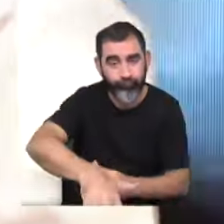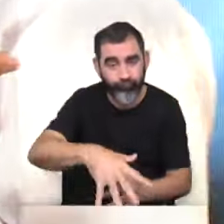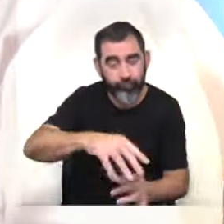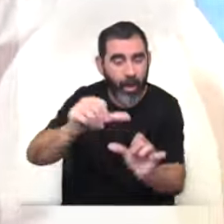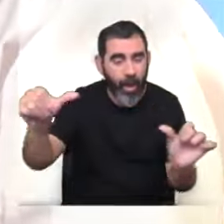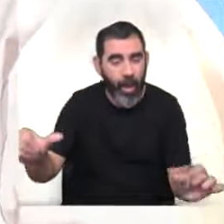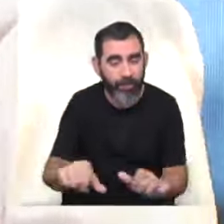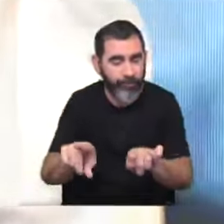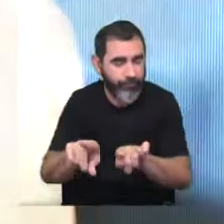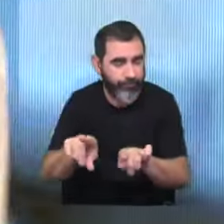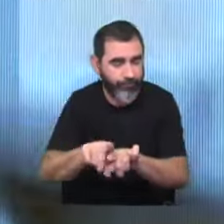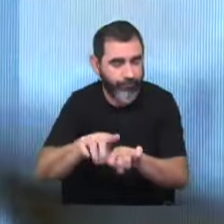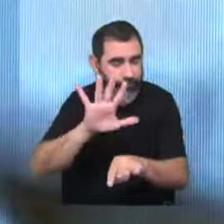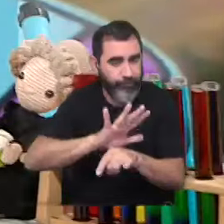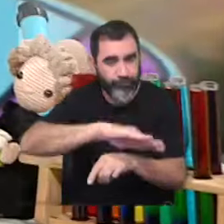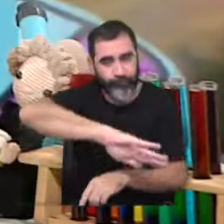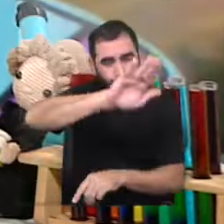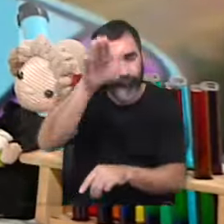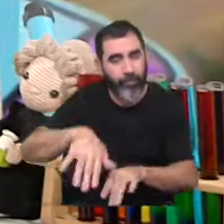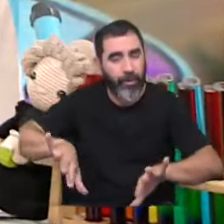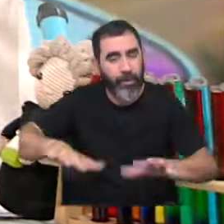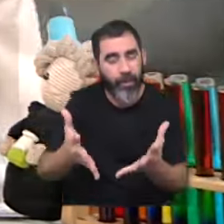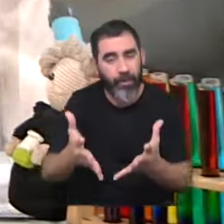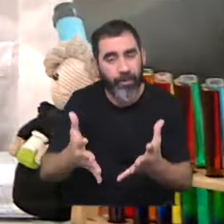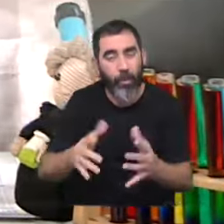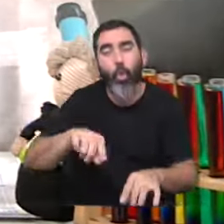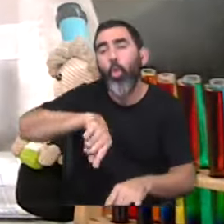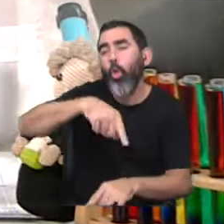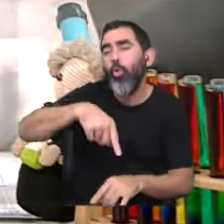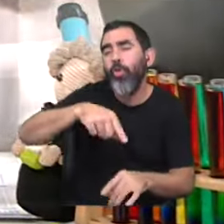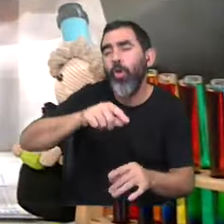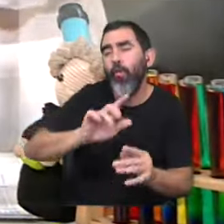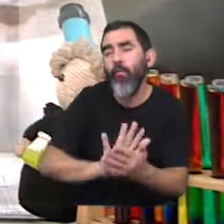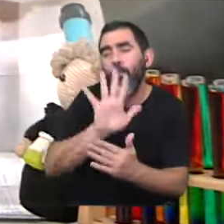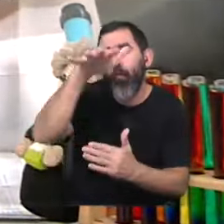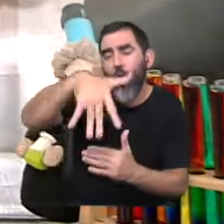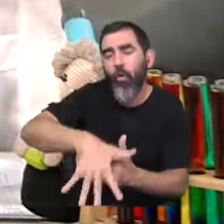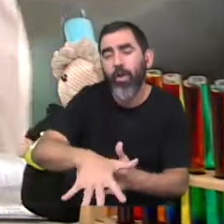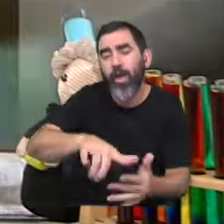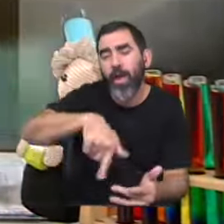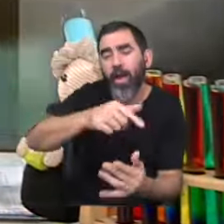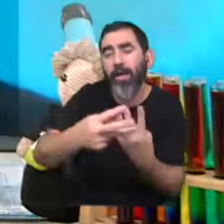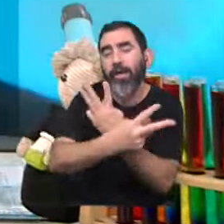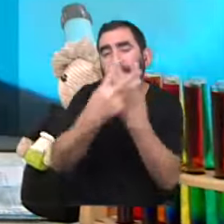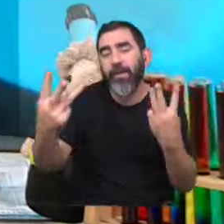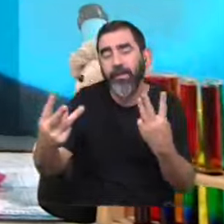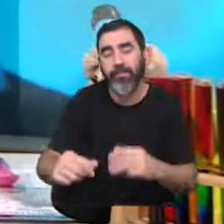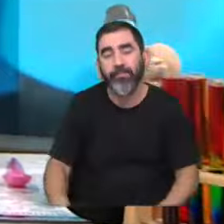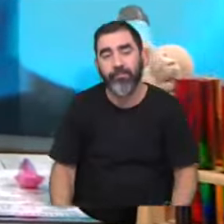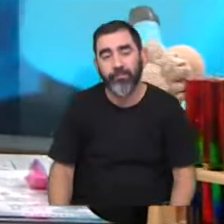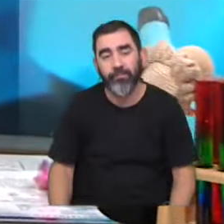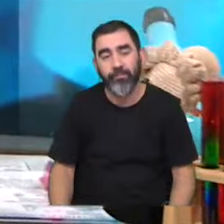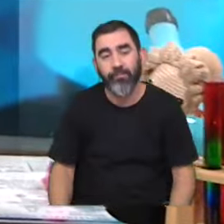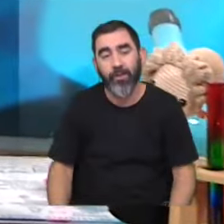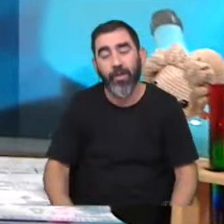que ya conocemos. ¿Qué les pasa a esos volcanes? ¿Dónde están esos volcanes generalmente? En